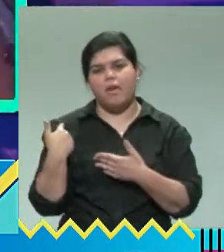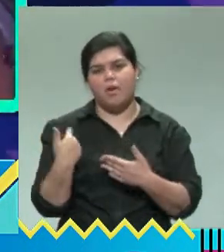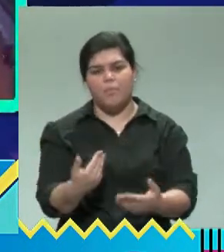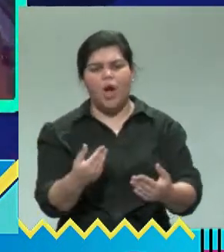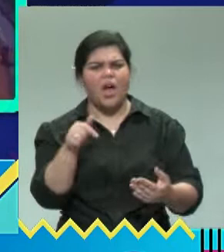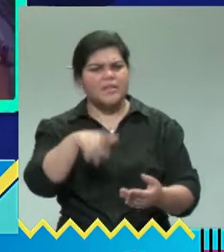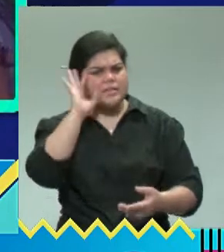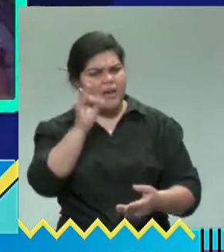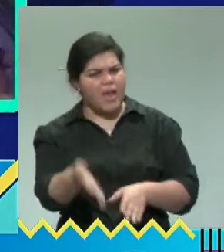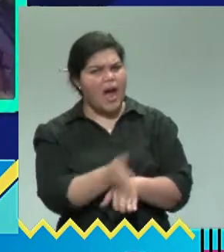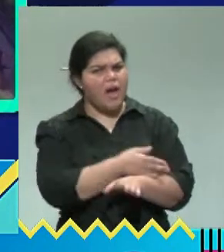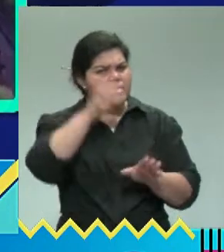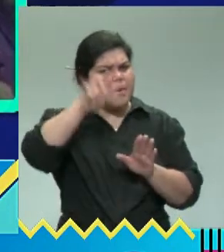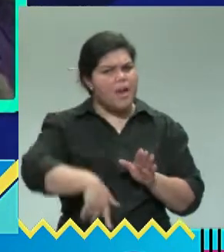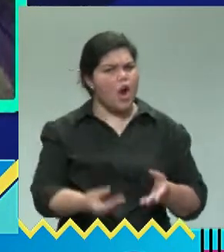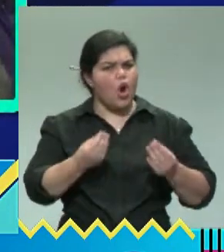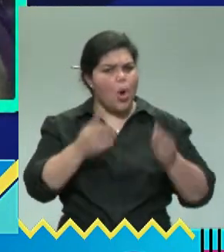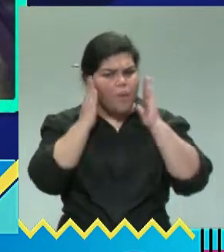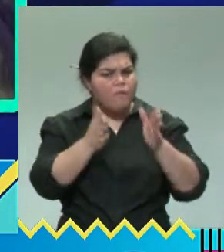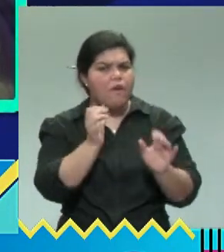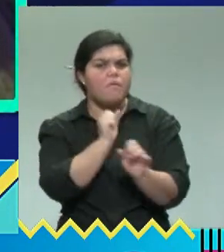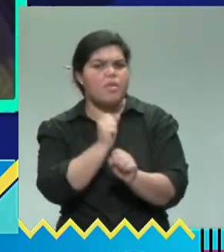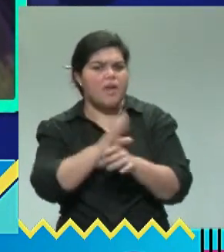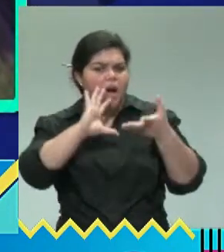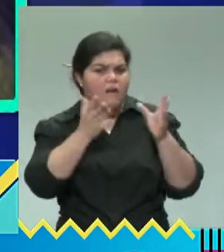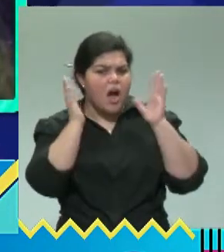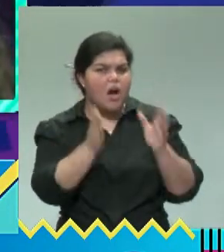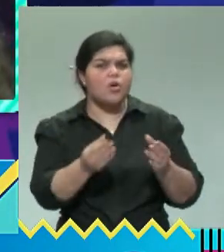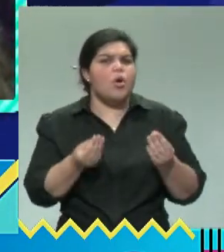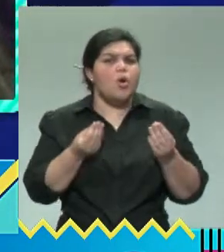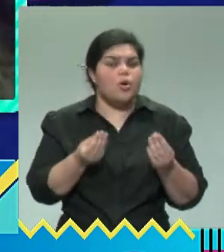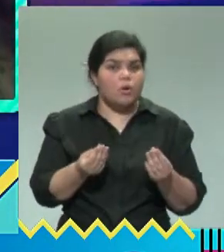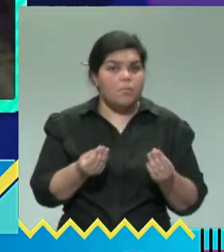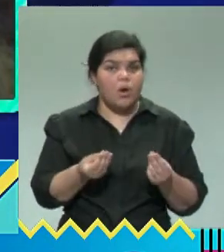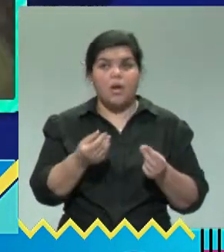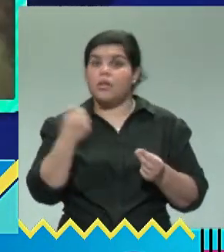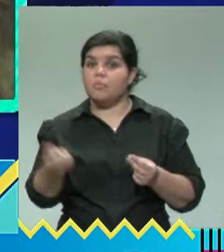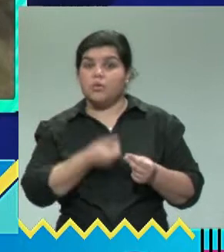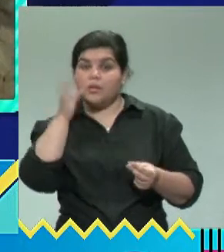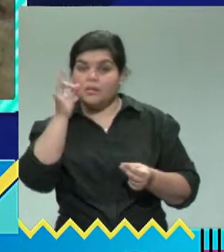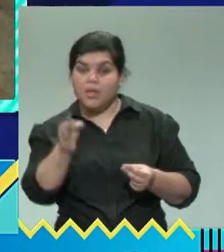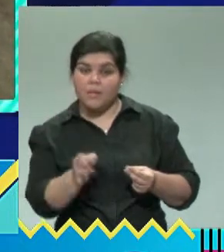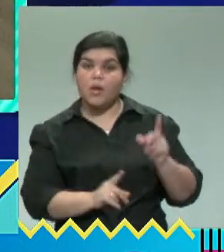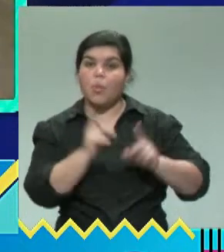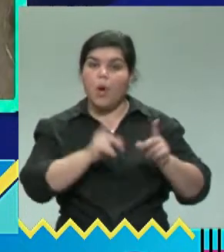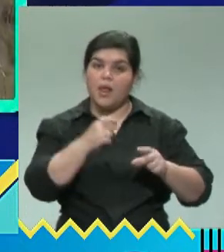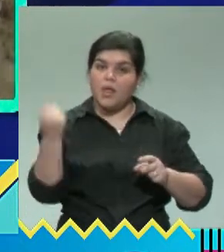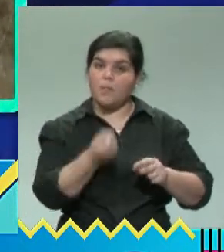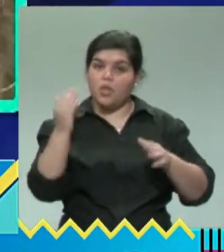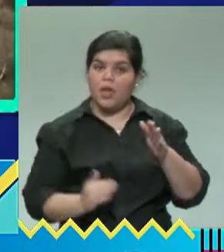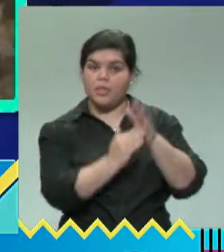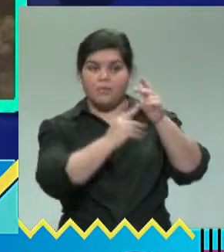lo trabajamos, cómo lo fortalecemos. Por eso es importante entender e identificar cuáles son esos eslabones claves y a partir de ahí